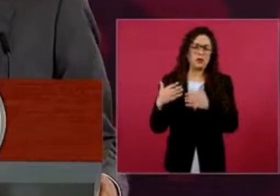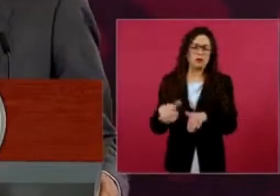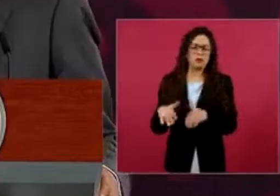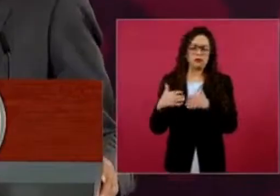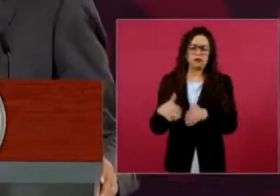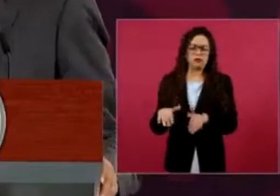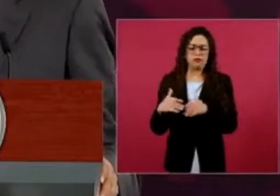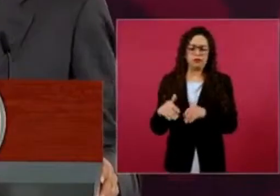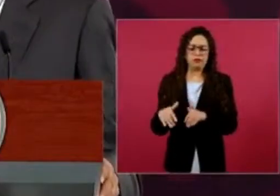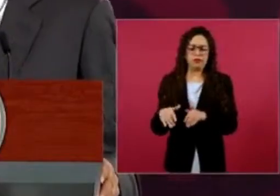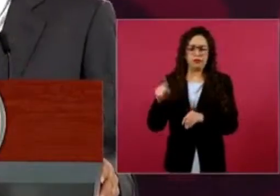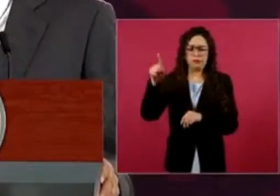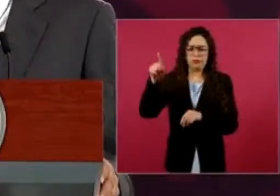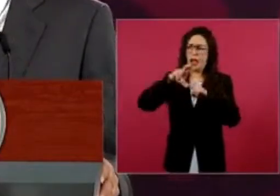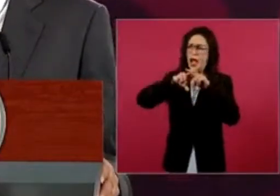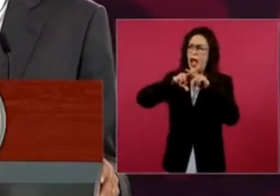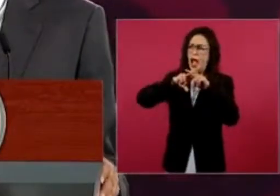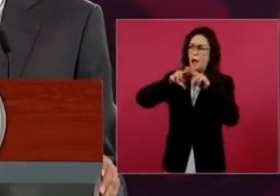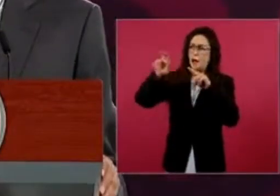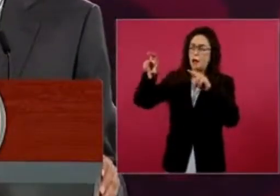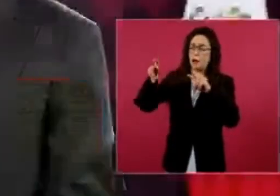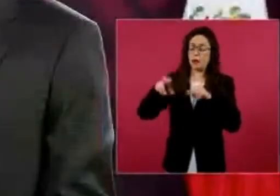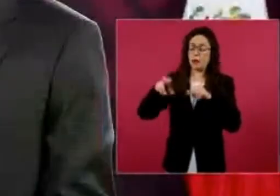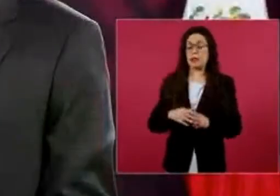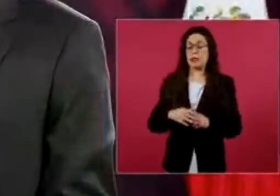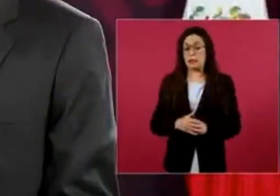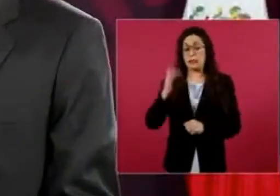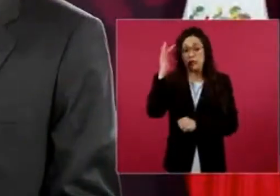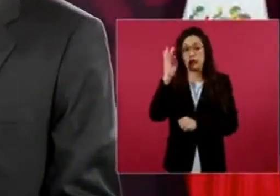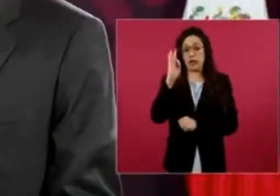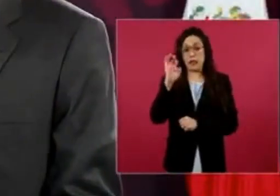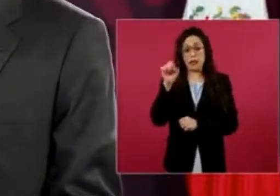ese cablebús desde Santa Fe